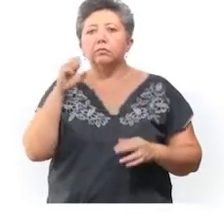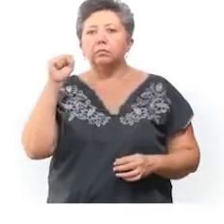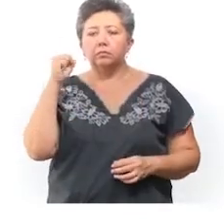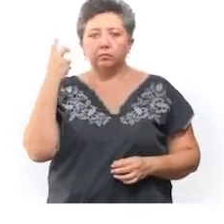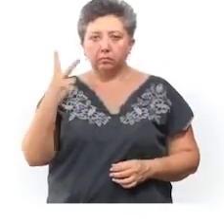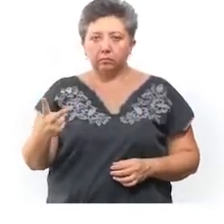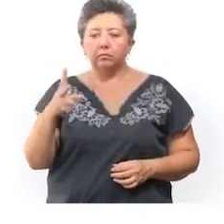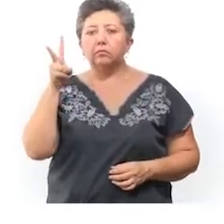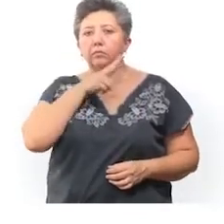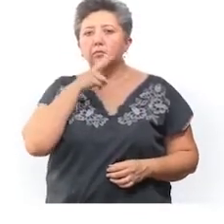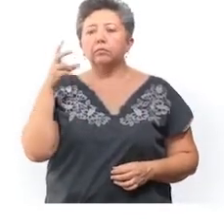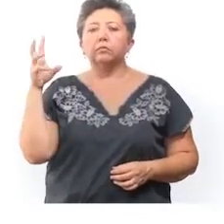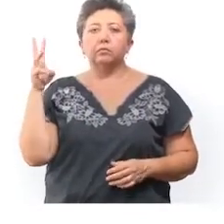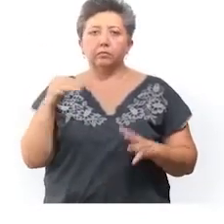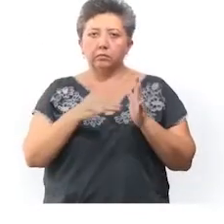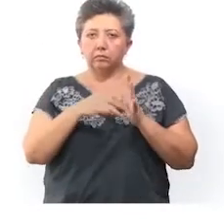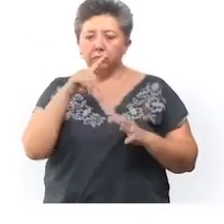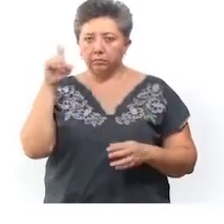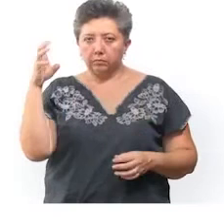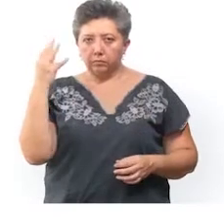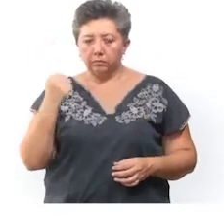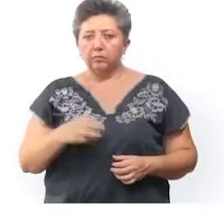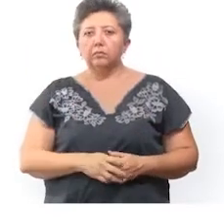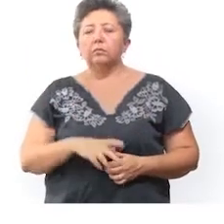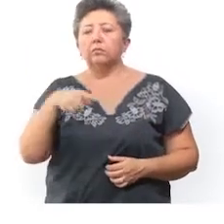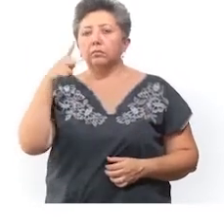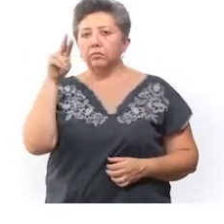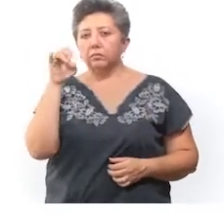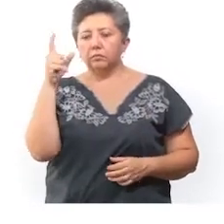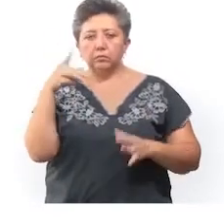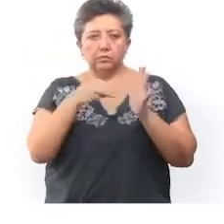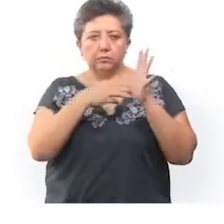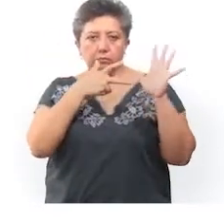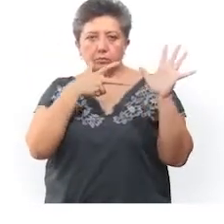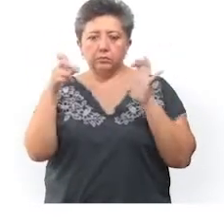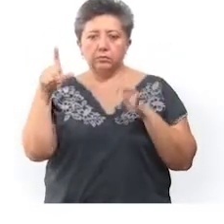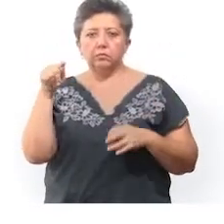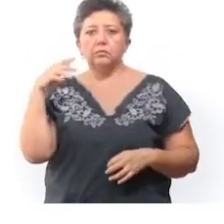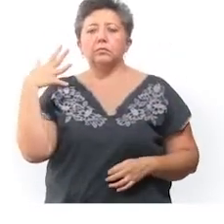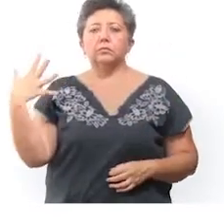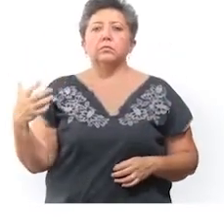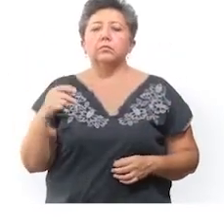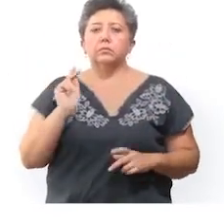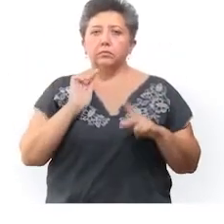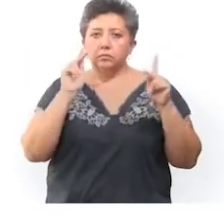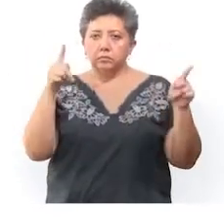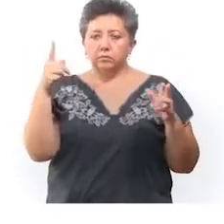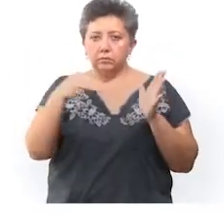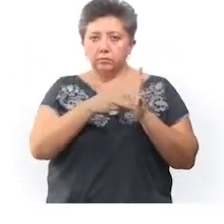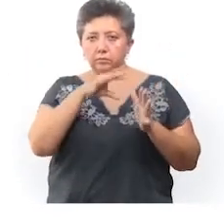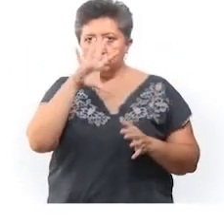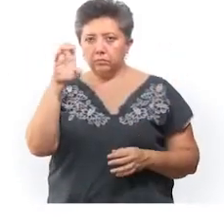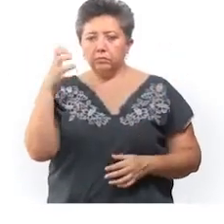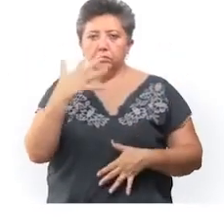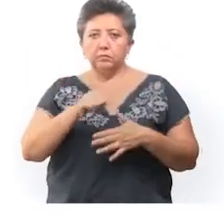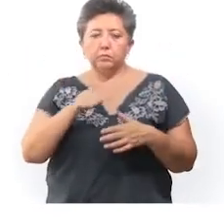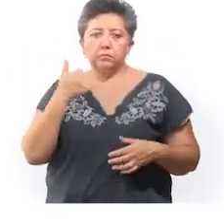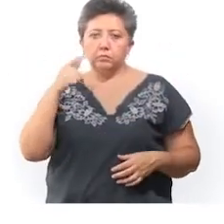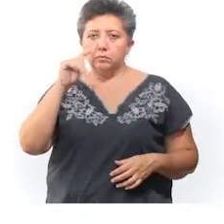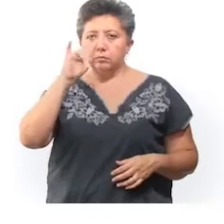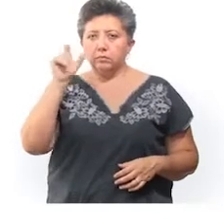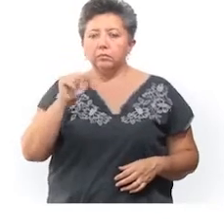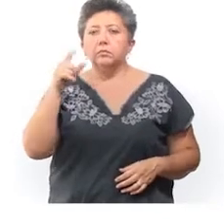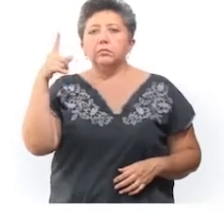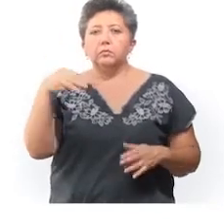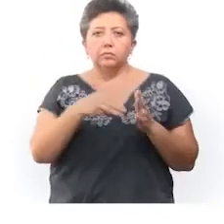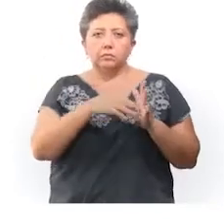33.062, Valladolid con 3.109, Canacín, 1.875, Progreso, 1.511,